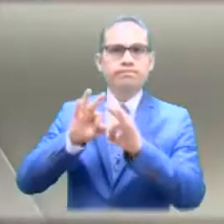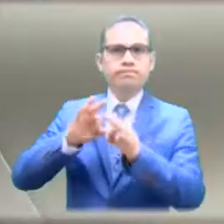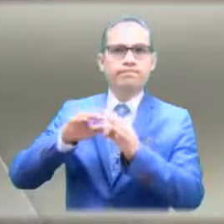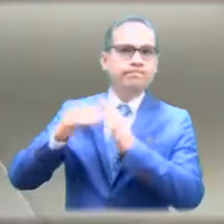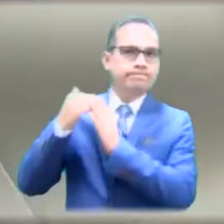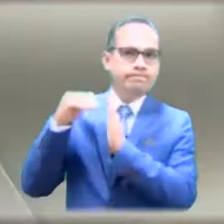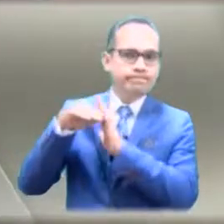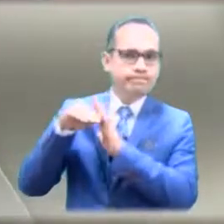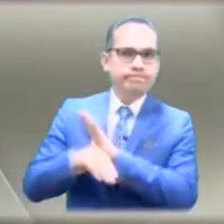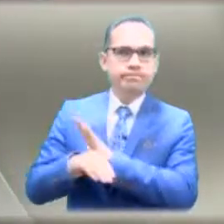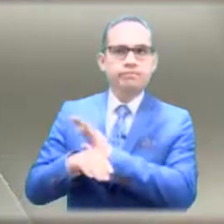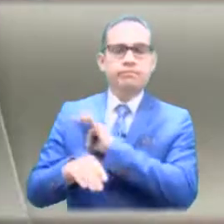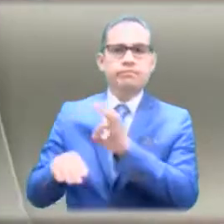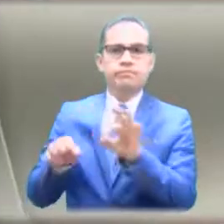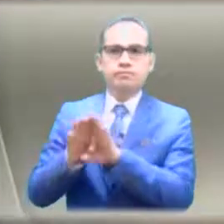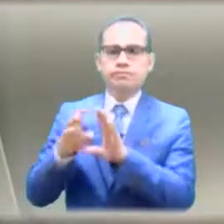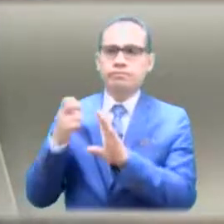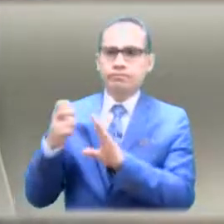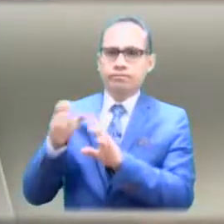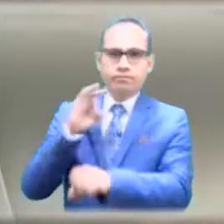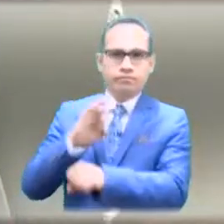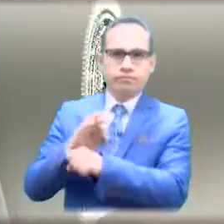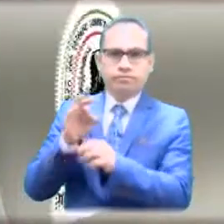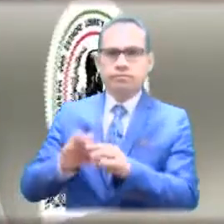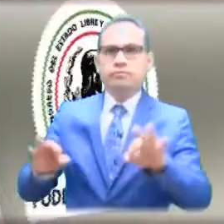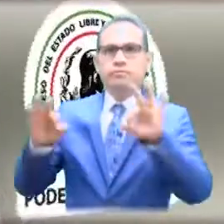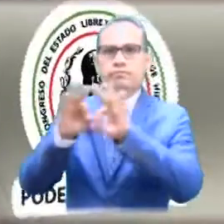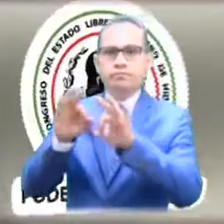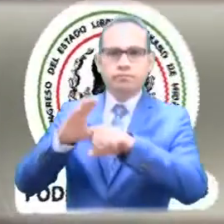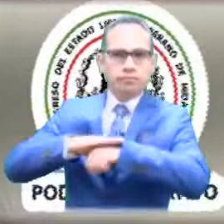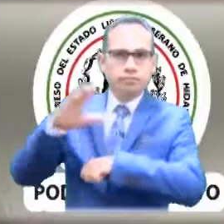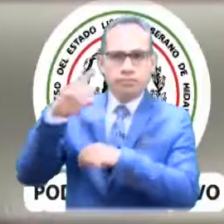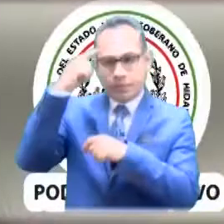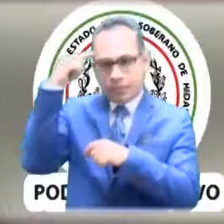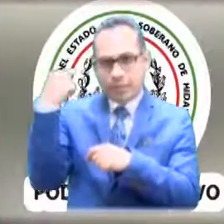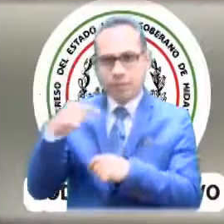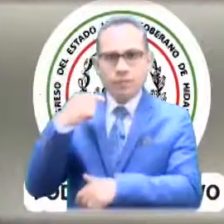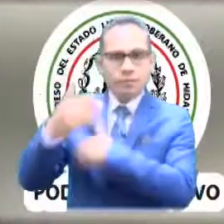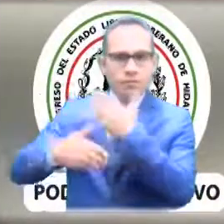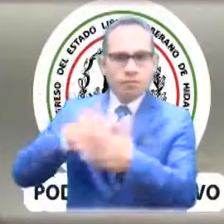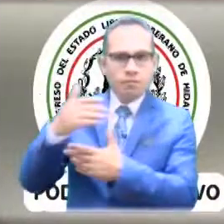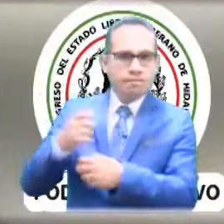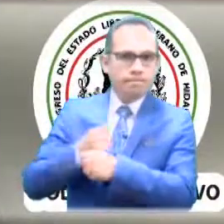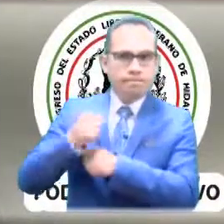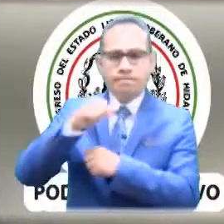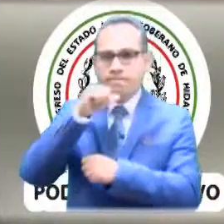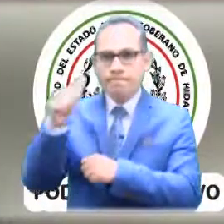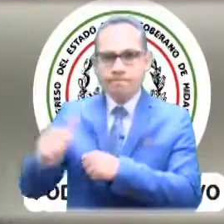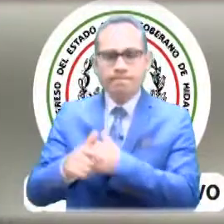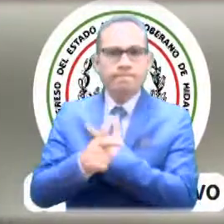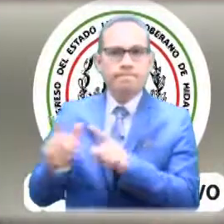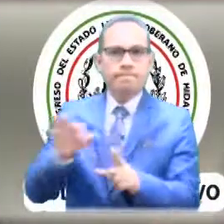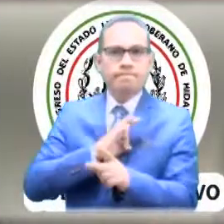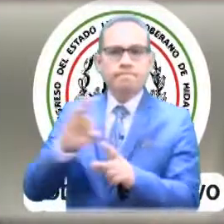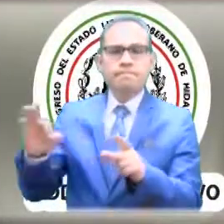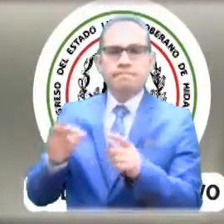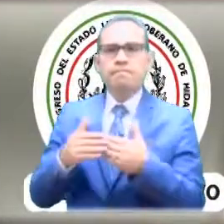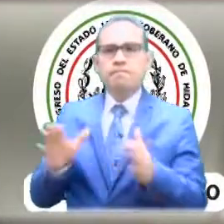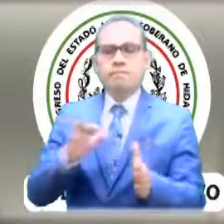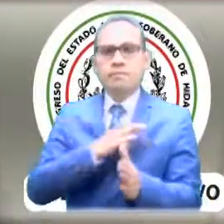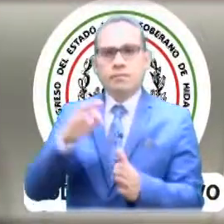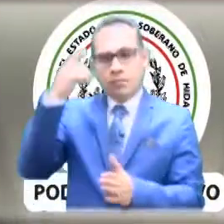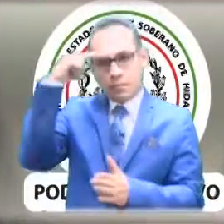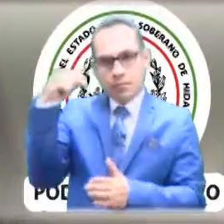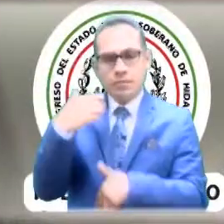objeto regular y garantizar el acceso de las mujeres a una vida libre de violencia, así como a establecer